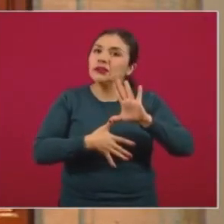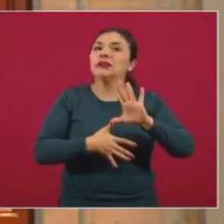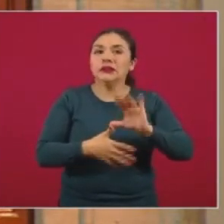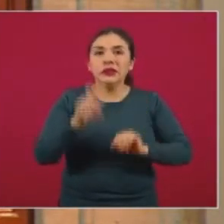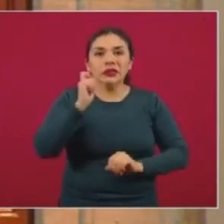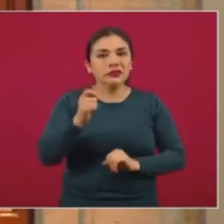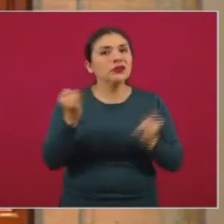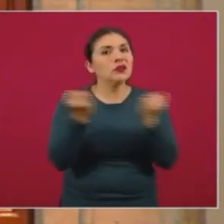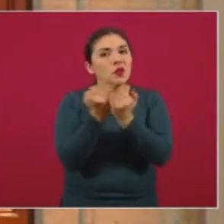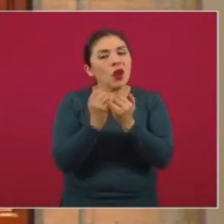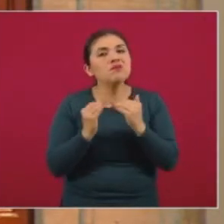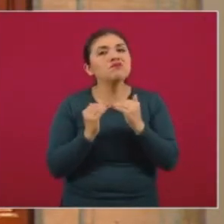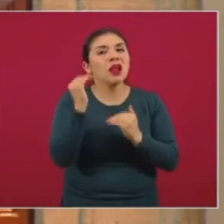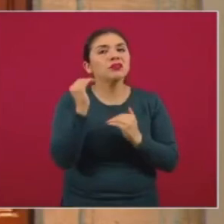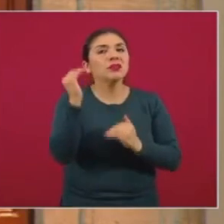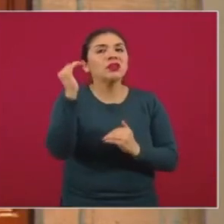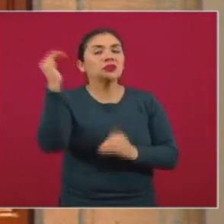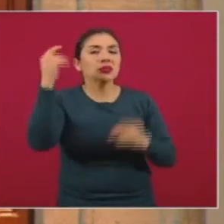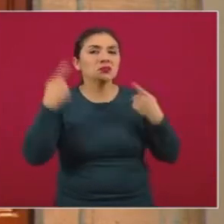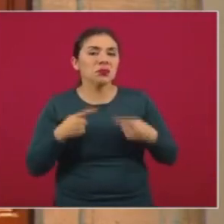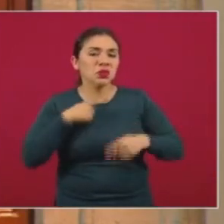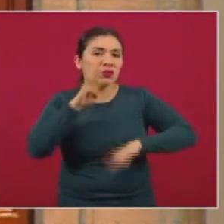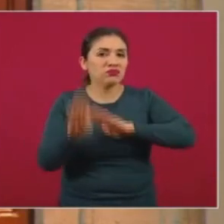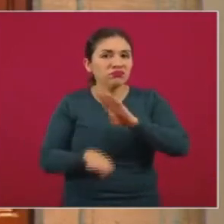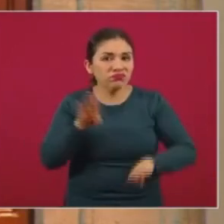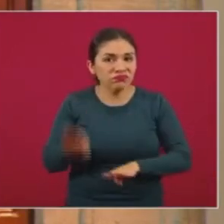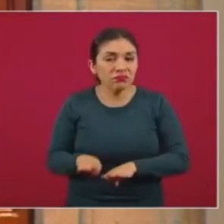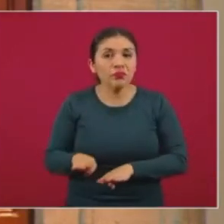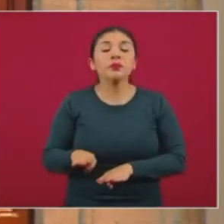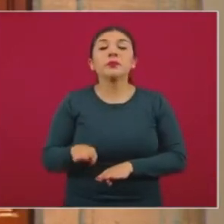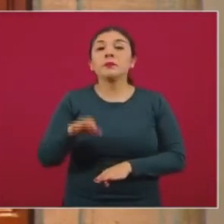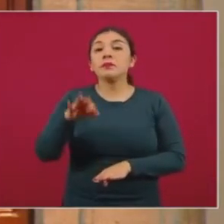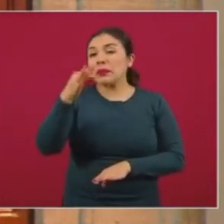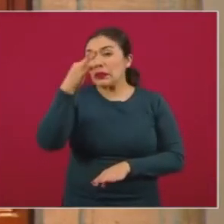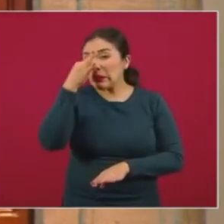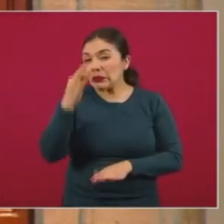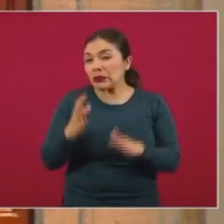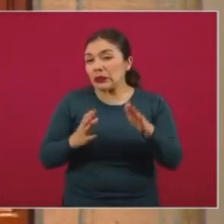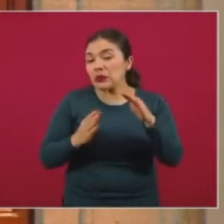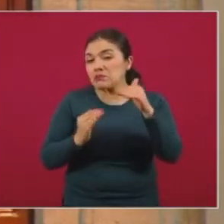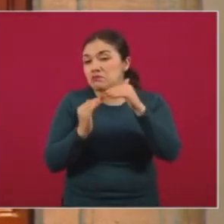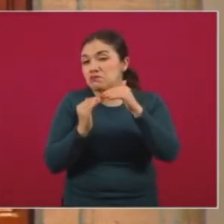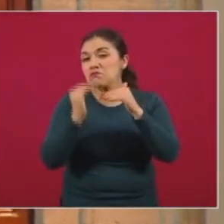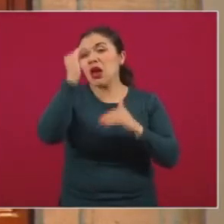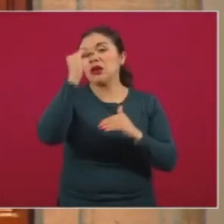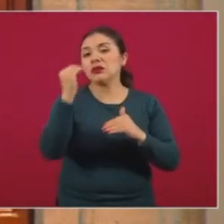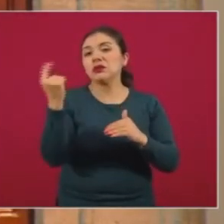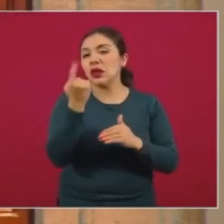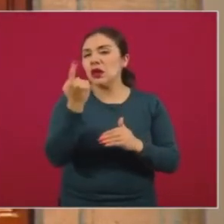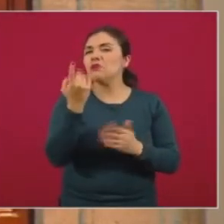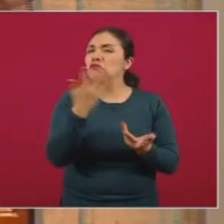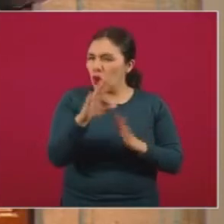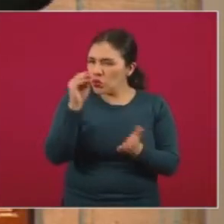un incremento para efecto de las defunciones, llegando o inclusive superando, aunque todavía por poco,